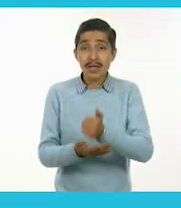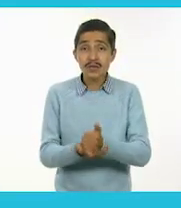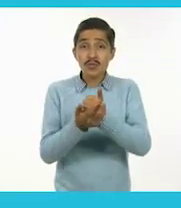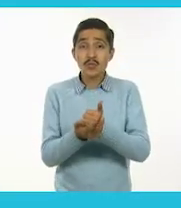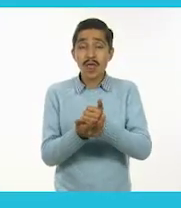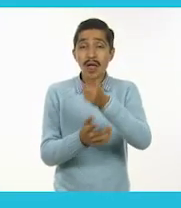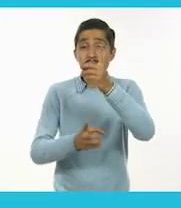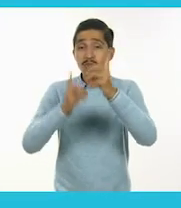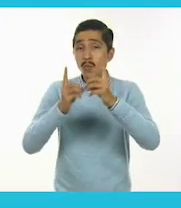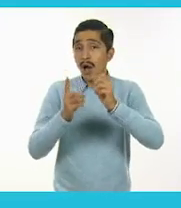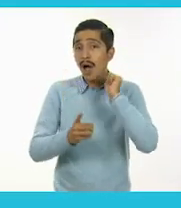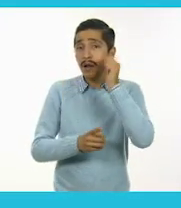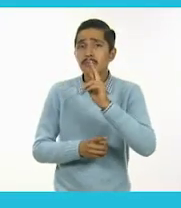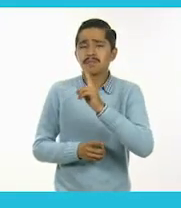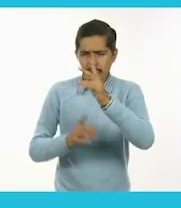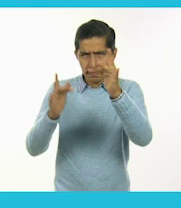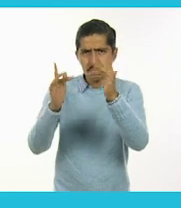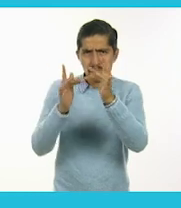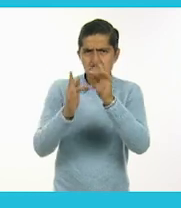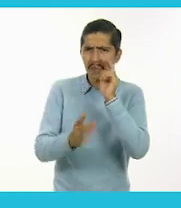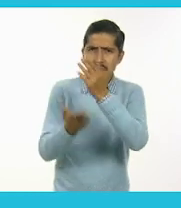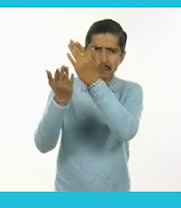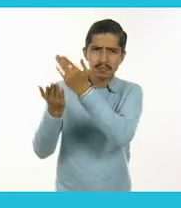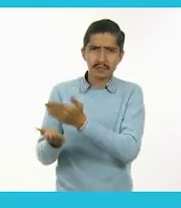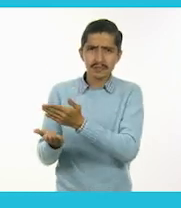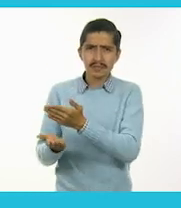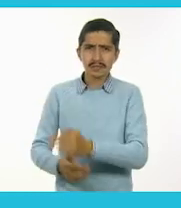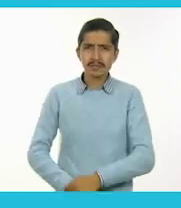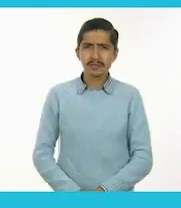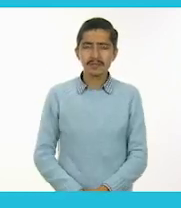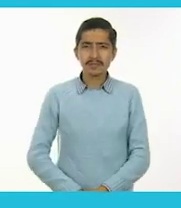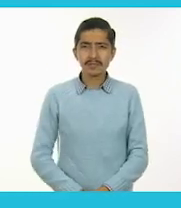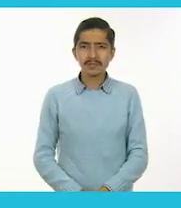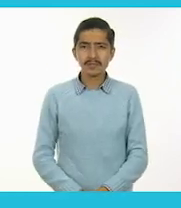Si necesitas ayuda para resolver tus dudas, contáctanos.